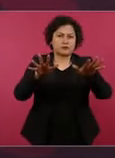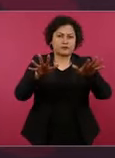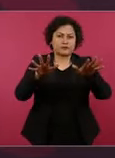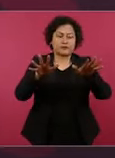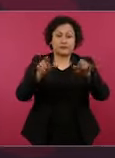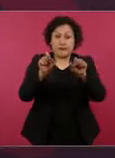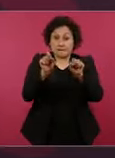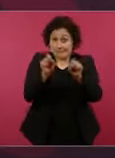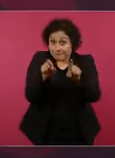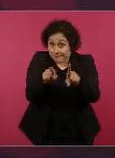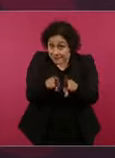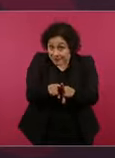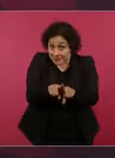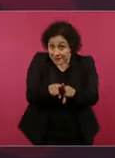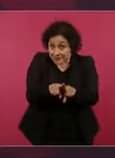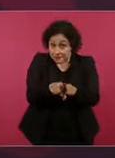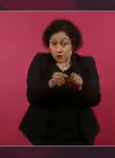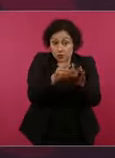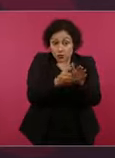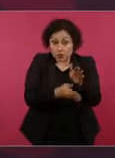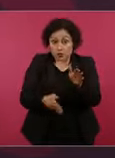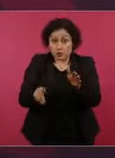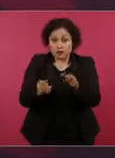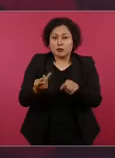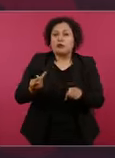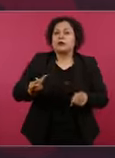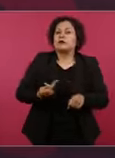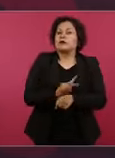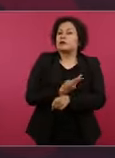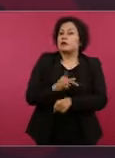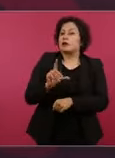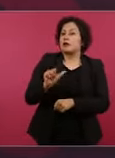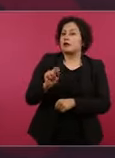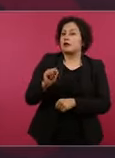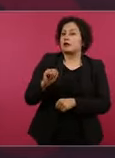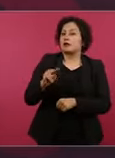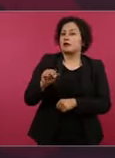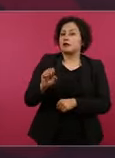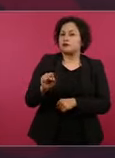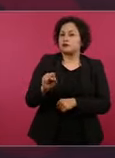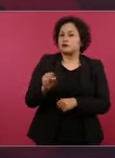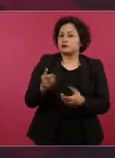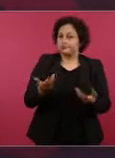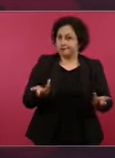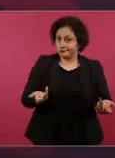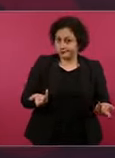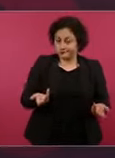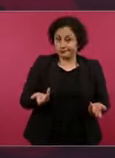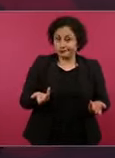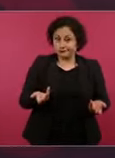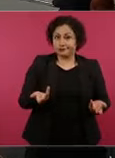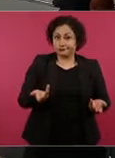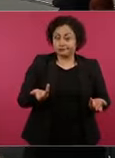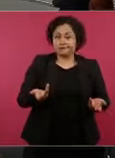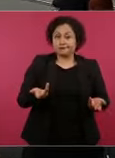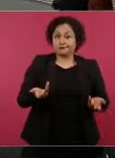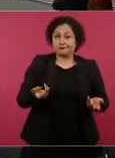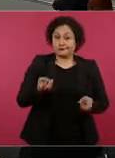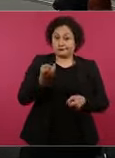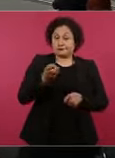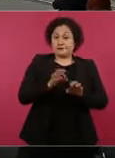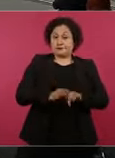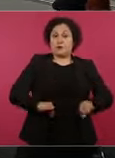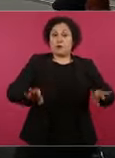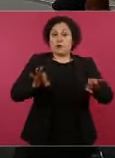Hay que también recordarlo, que en